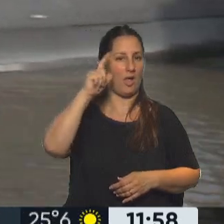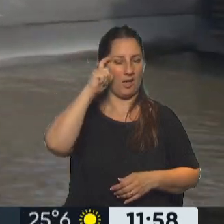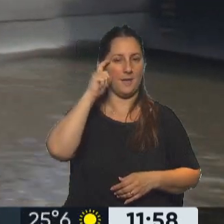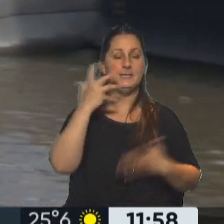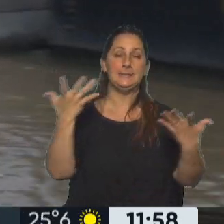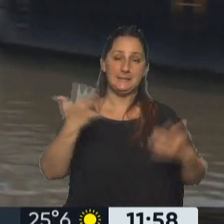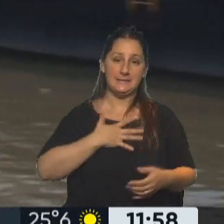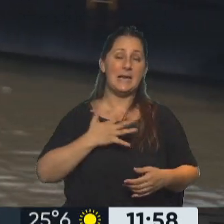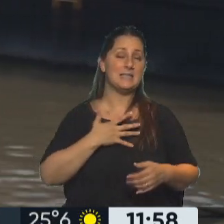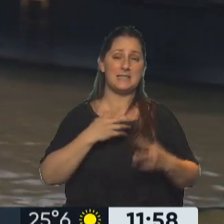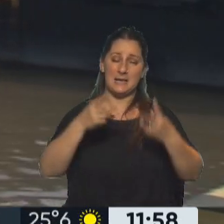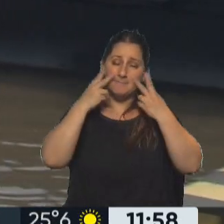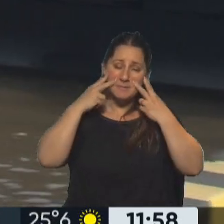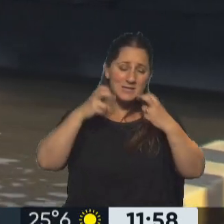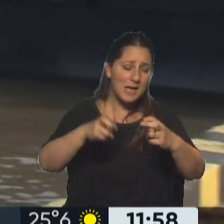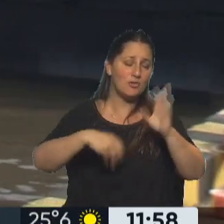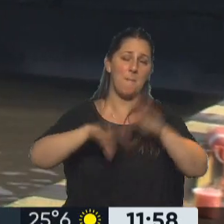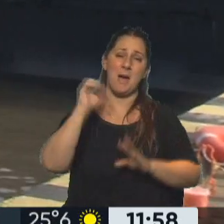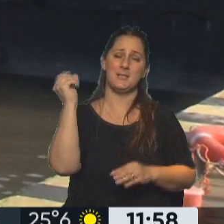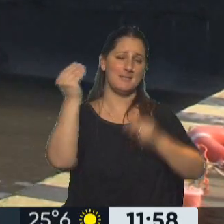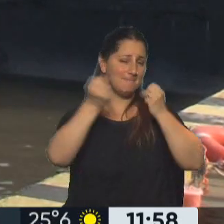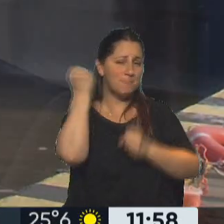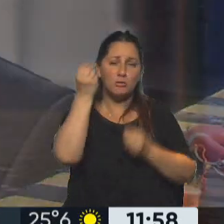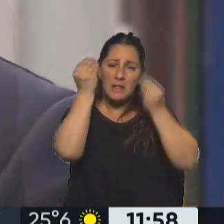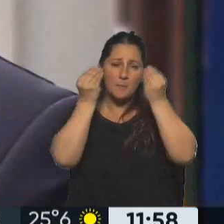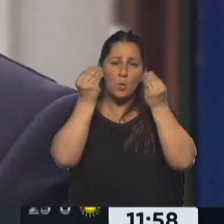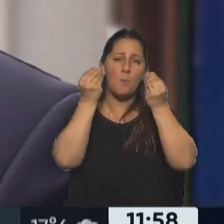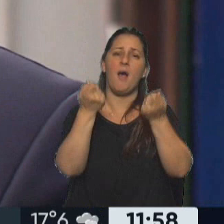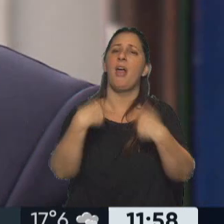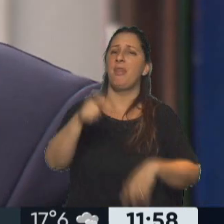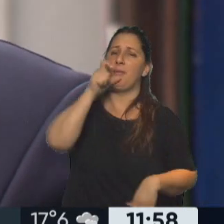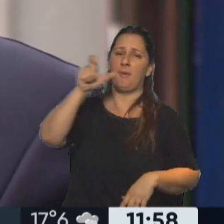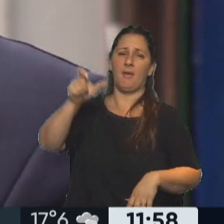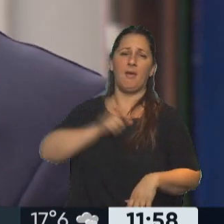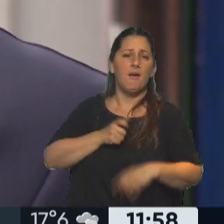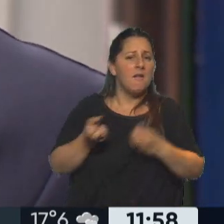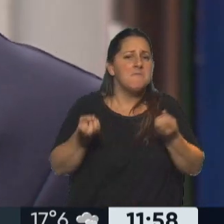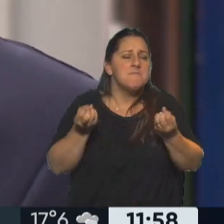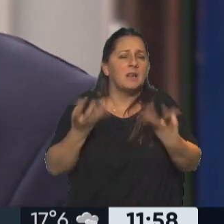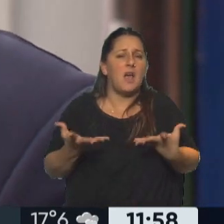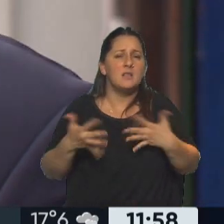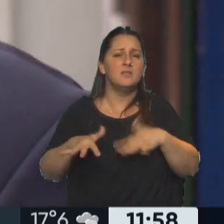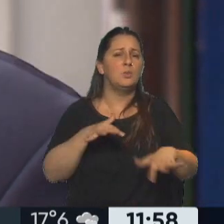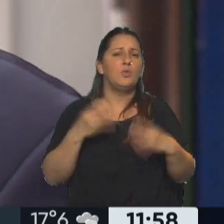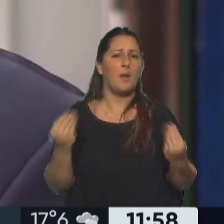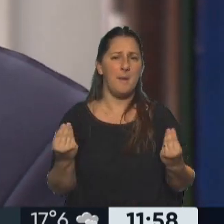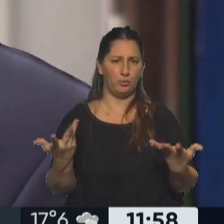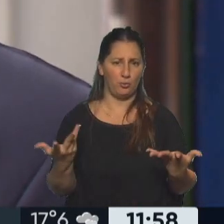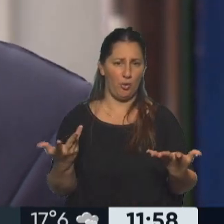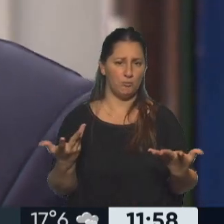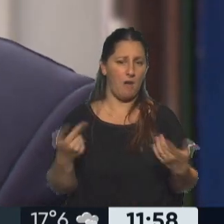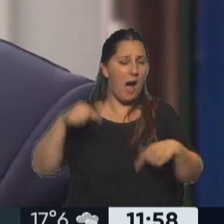Lamentablemente la causa que más nos importa, que es la que tiene que darnos una respuesta sobre qué es lo que ocurrió,